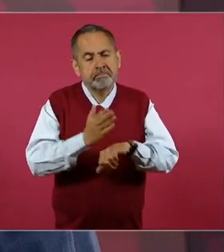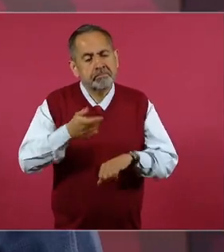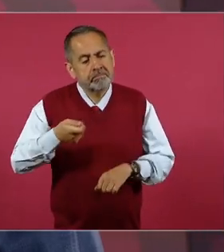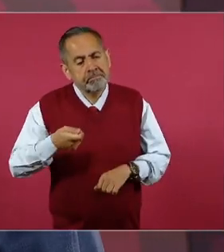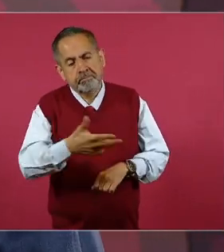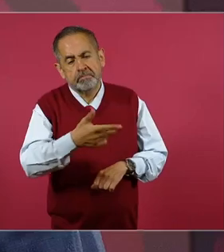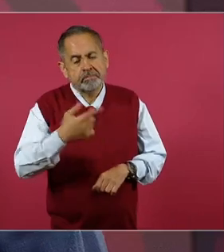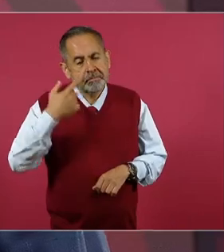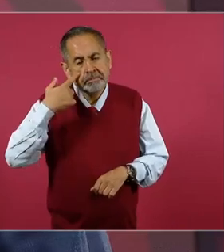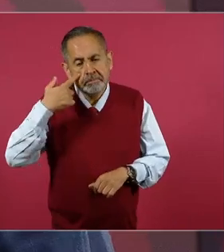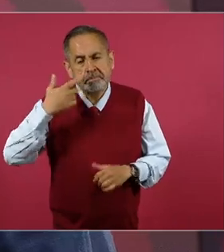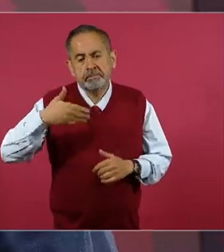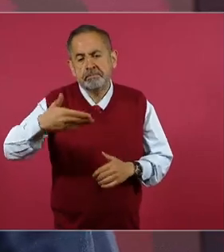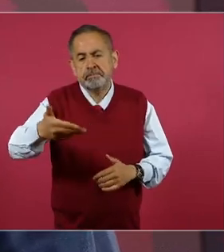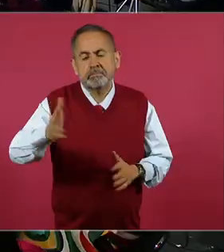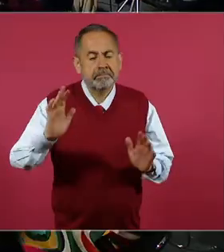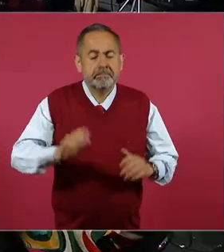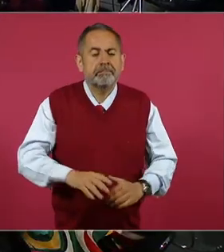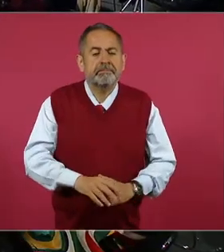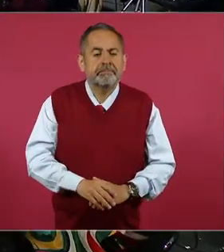los hechos, ¿no?